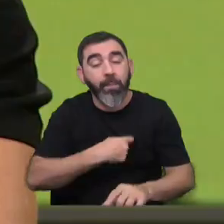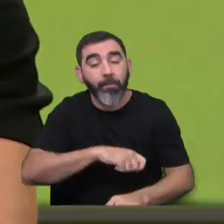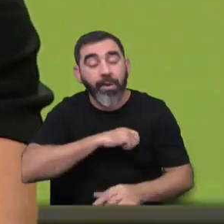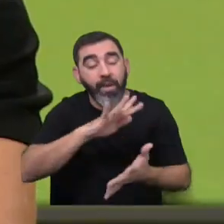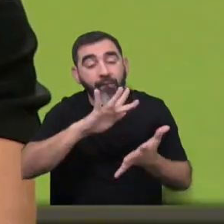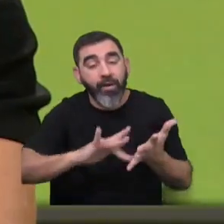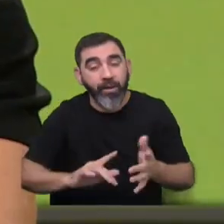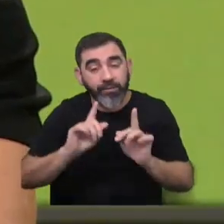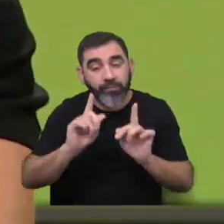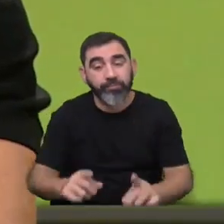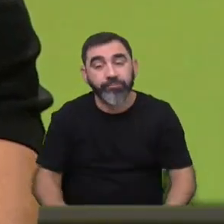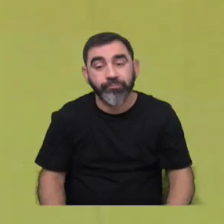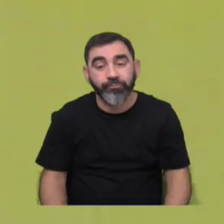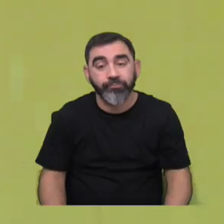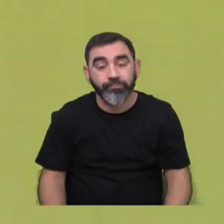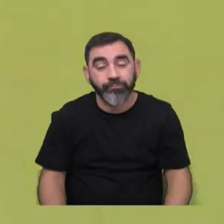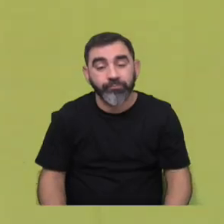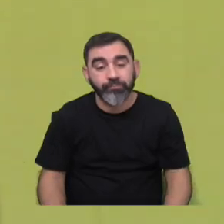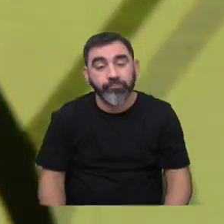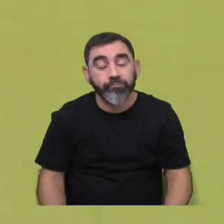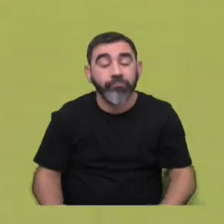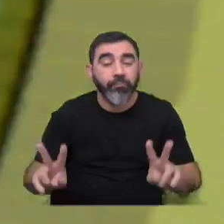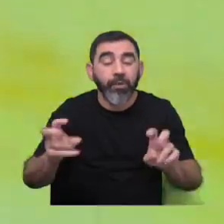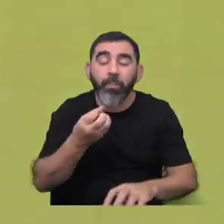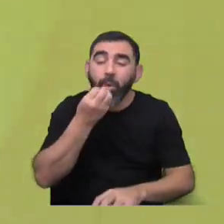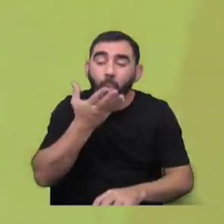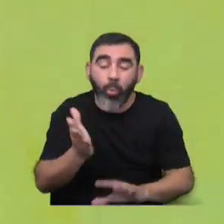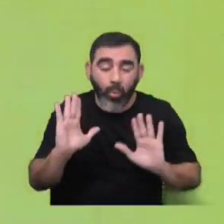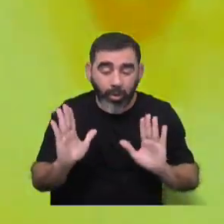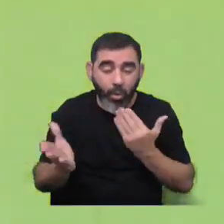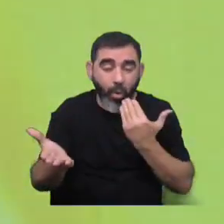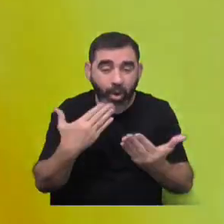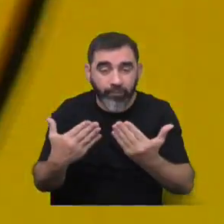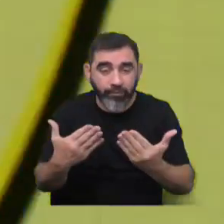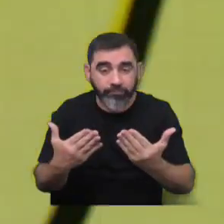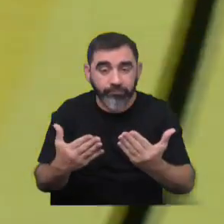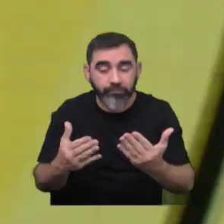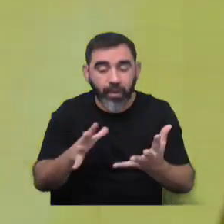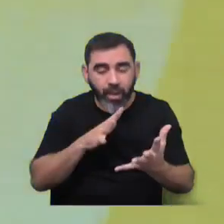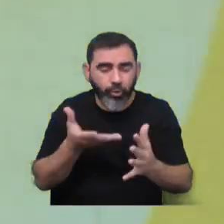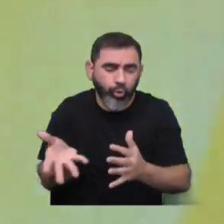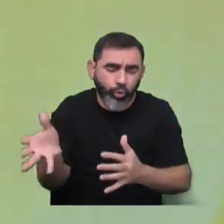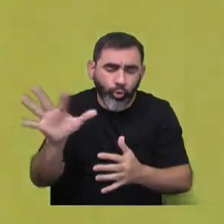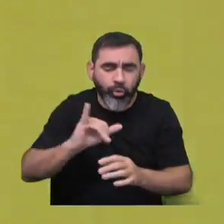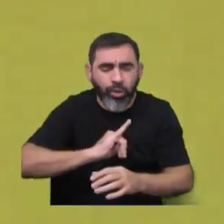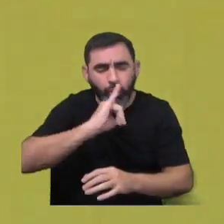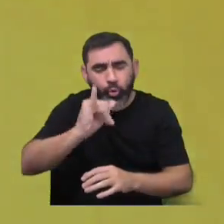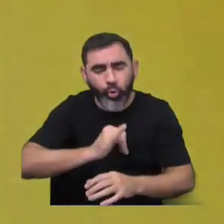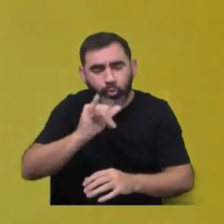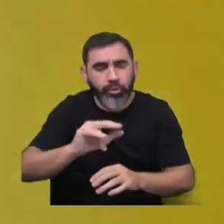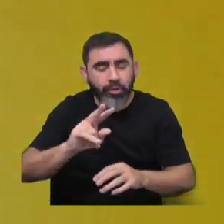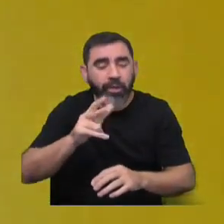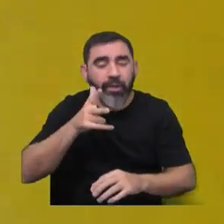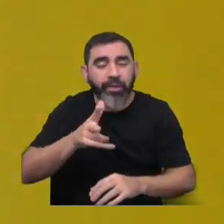sí. Vale. Mario, hay un tema que está bueno porque en realidad estamos bombardeados diariamente de noticias que tienen que ver con el